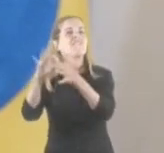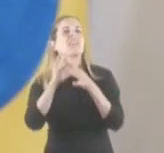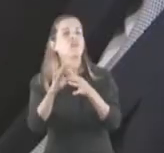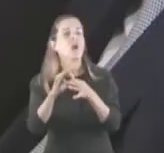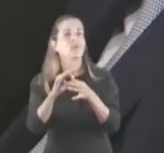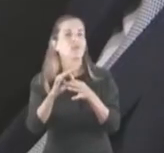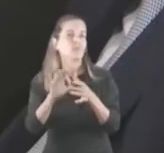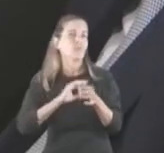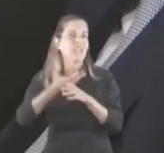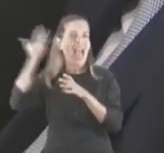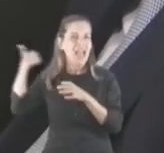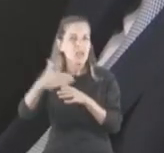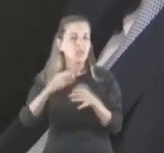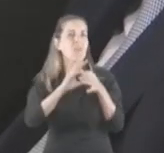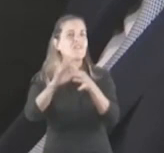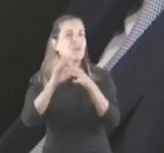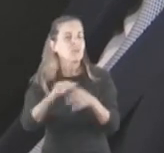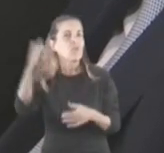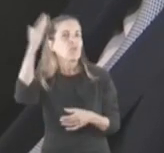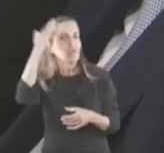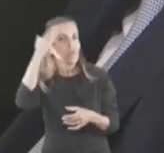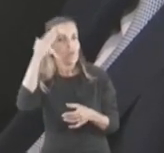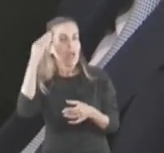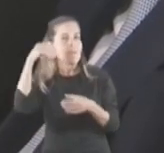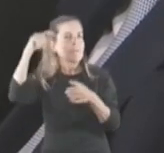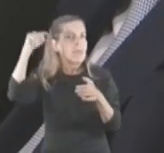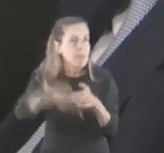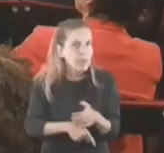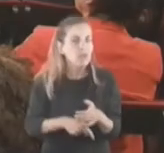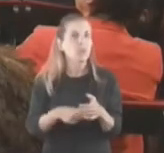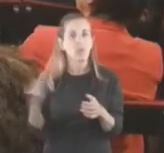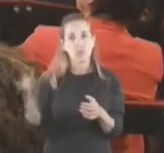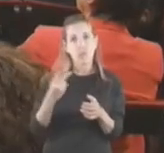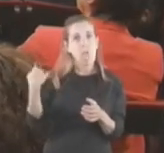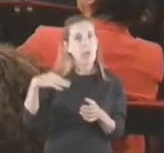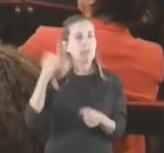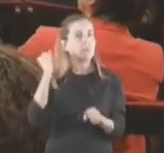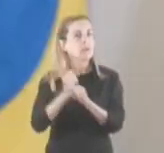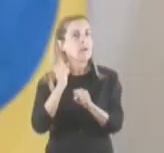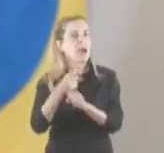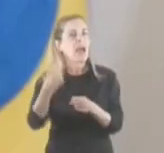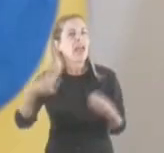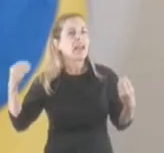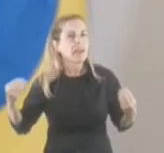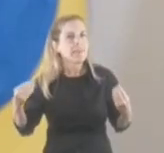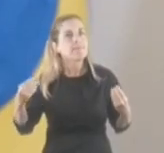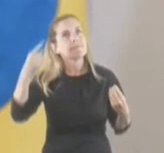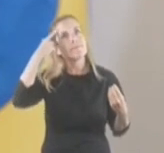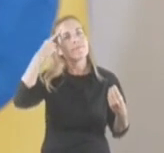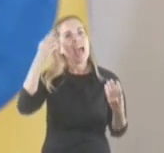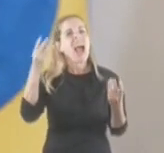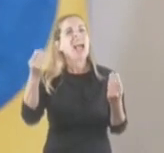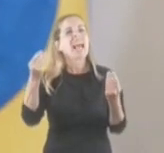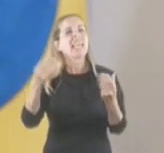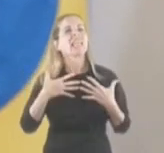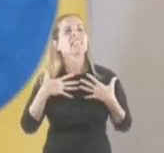aprofundar os nossos vínculos. Tenemos que trabajar en la mejor calidad de la